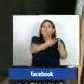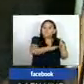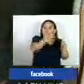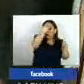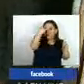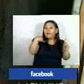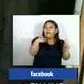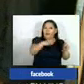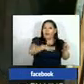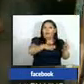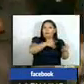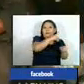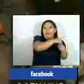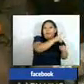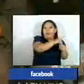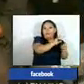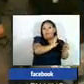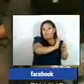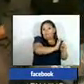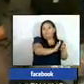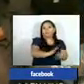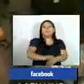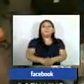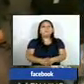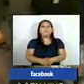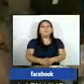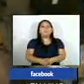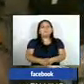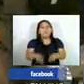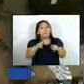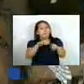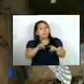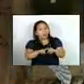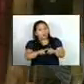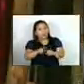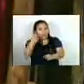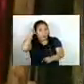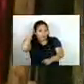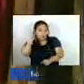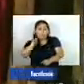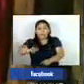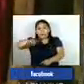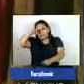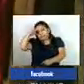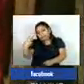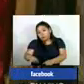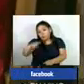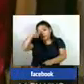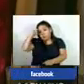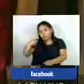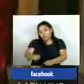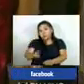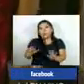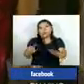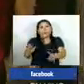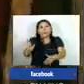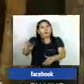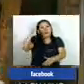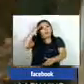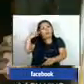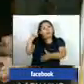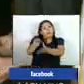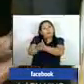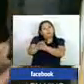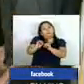con discapacidad. Pedro sigue trabajando por ella. Hace algunos años su esposa murió y